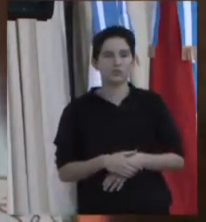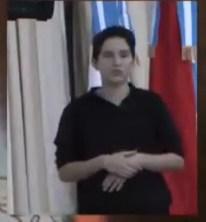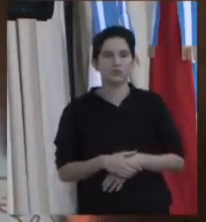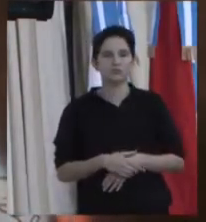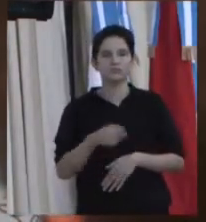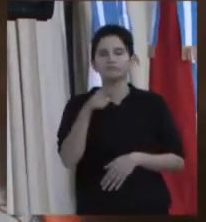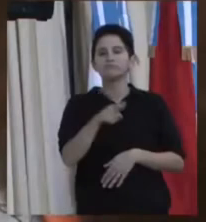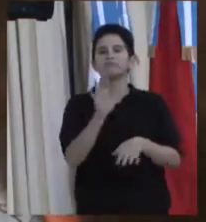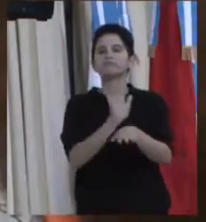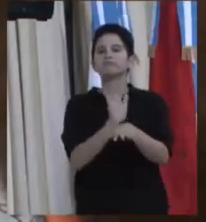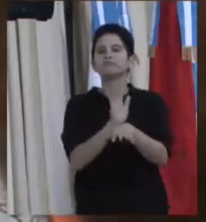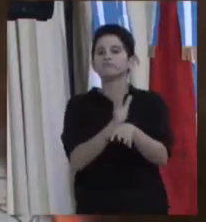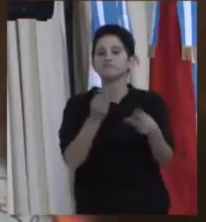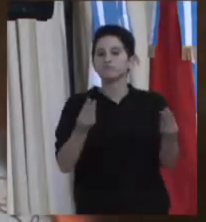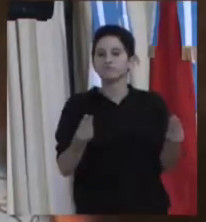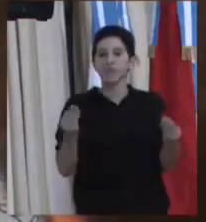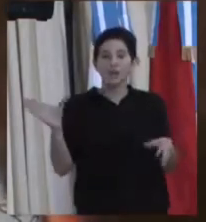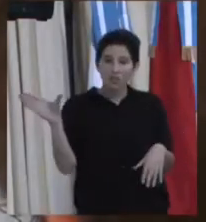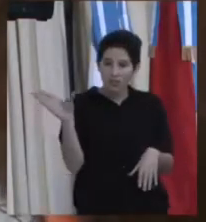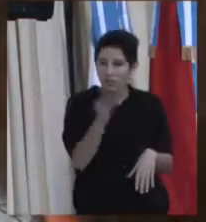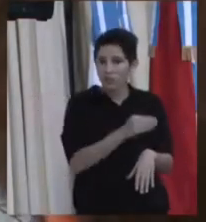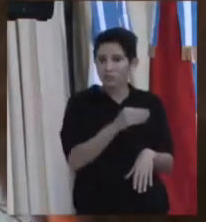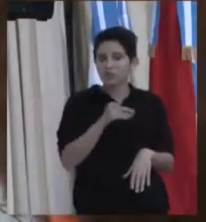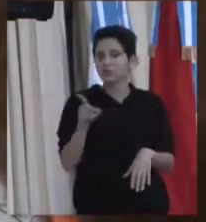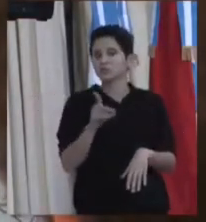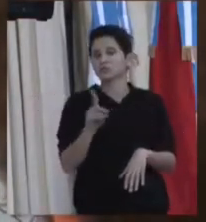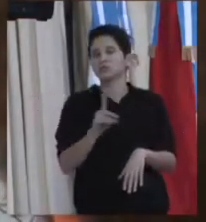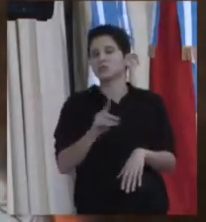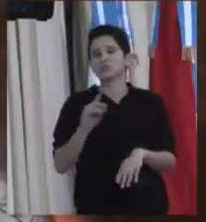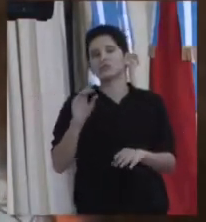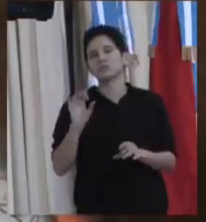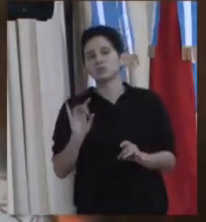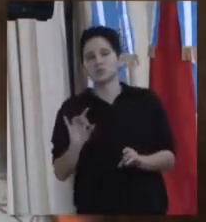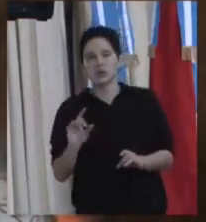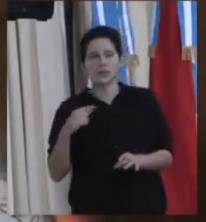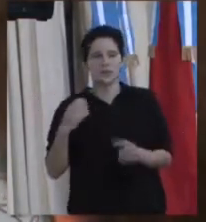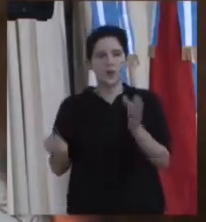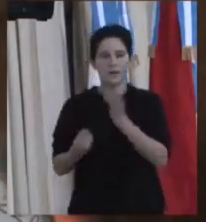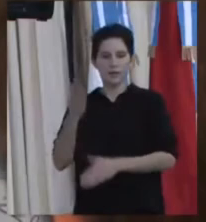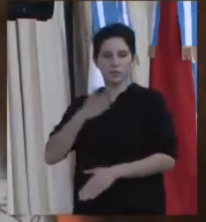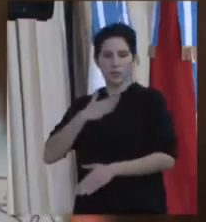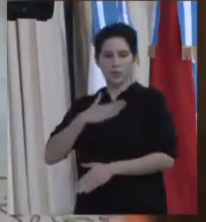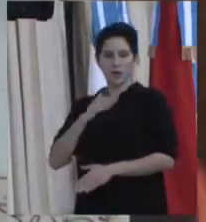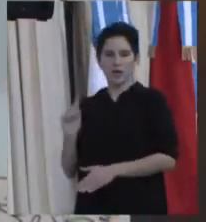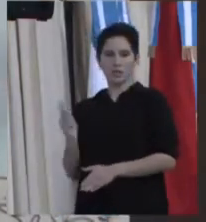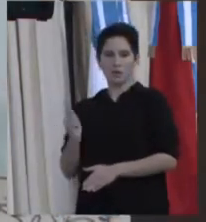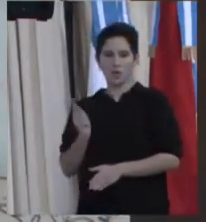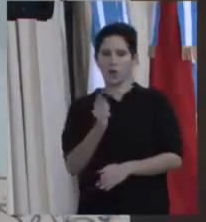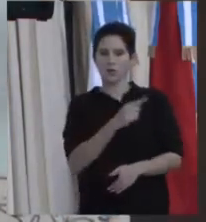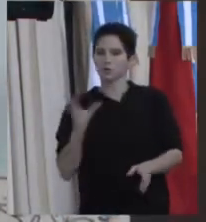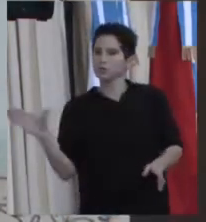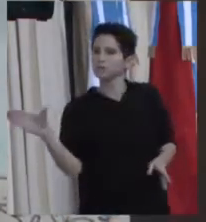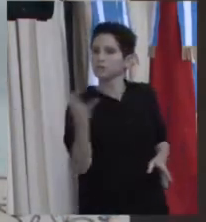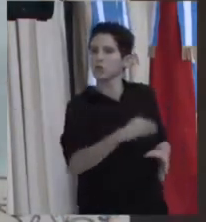Eso va a implicar necesariamente que entre todos, esto no es, por supuesto que no es una creación individual, sino que tiene que ser una creación